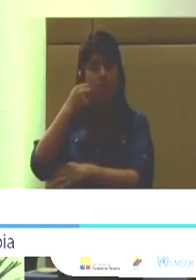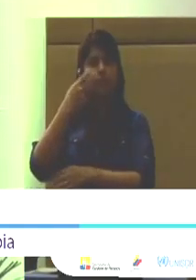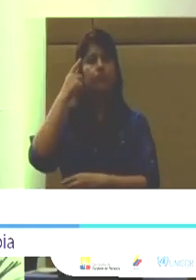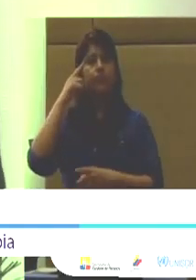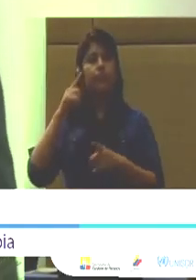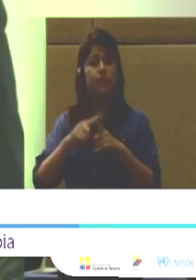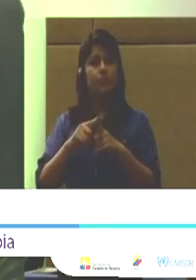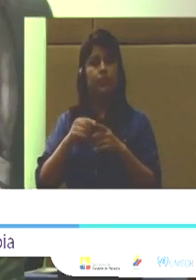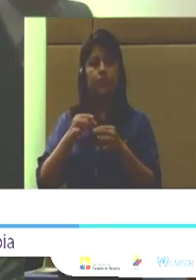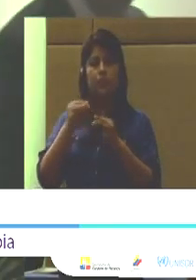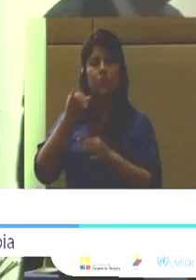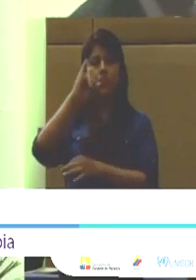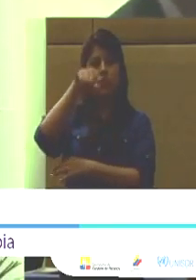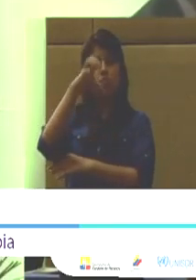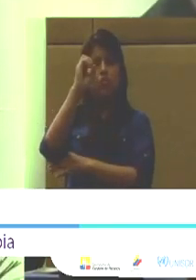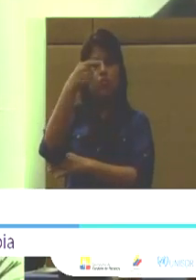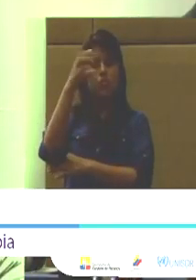desde Yogo,